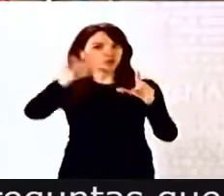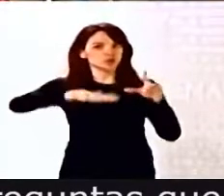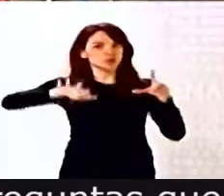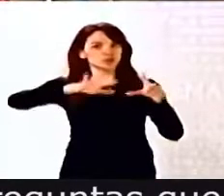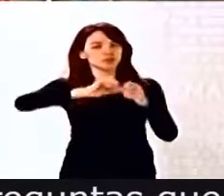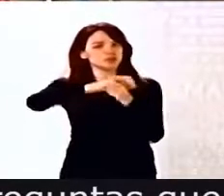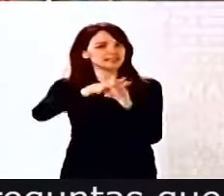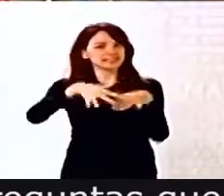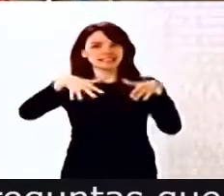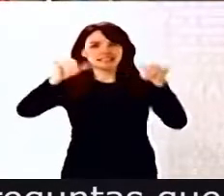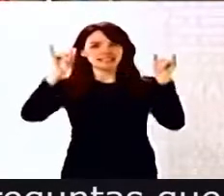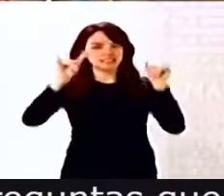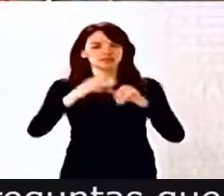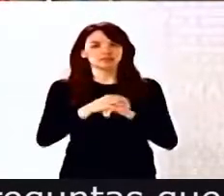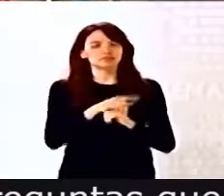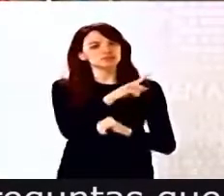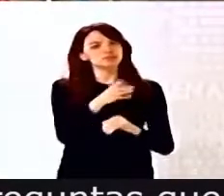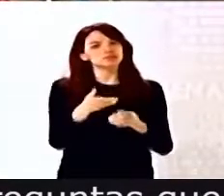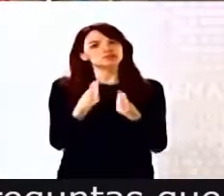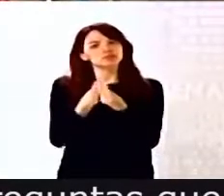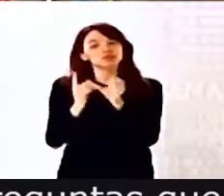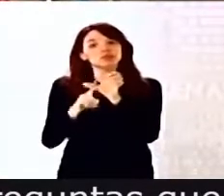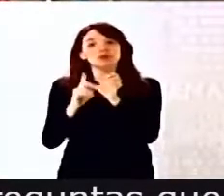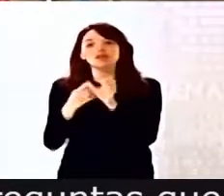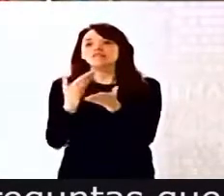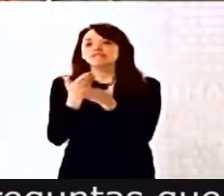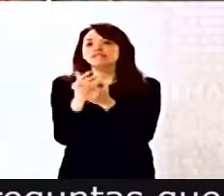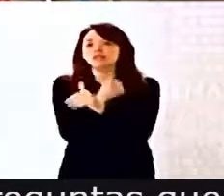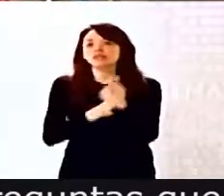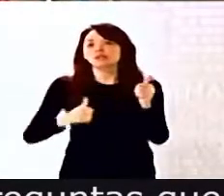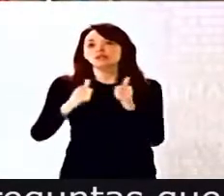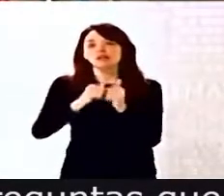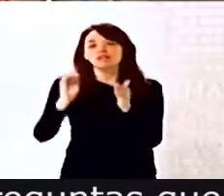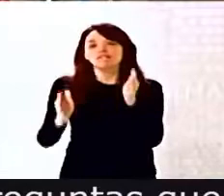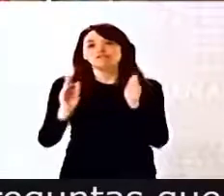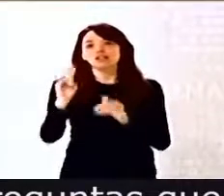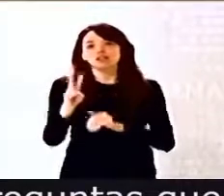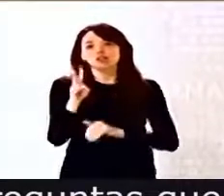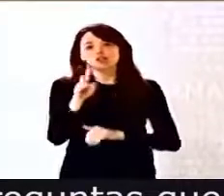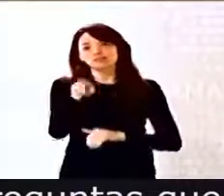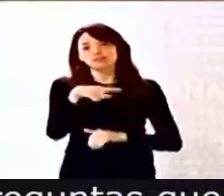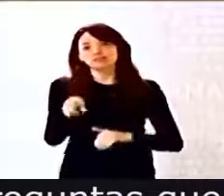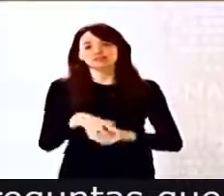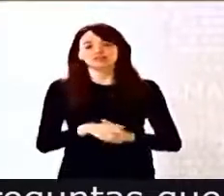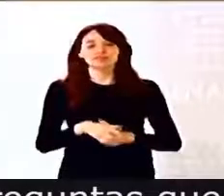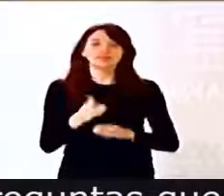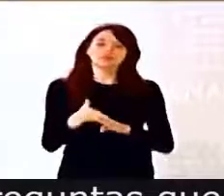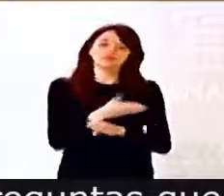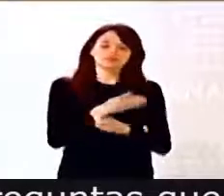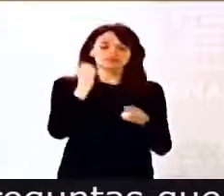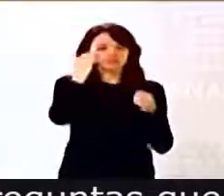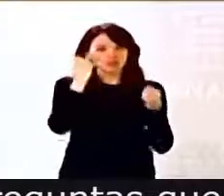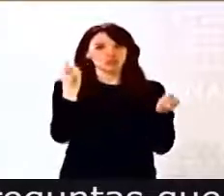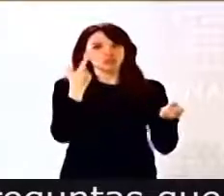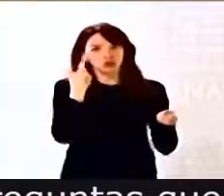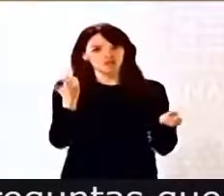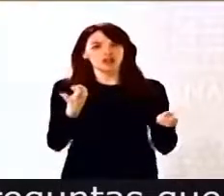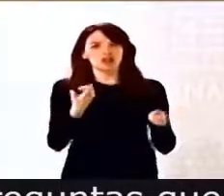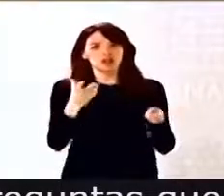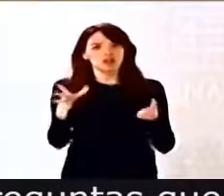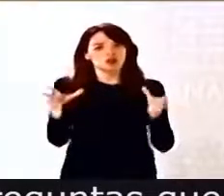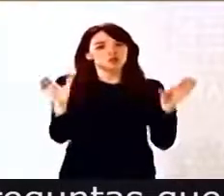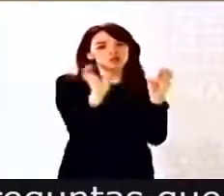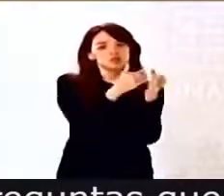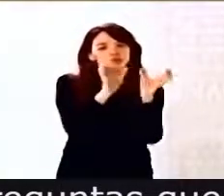COVID. ¿Va a pedir la Junta un adelanto de esos municipios a la fase 2? Vamos a estudiarlo. Tenemos que agruparlo por